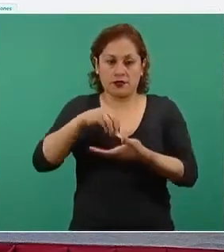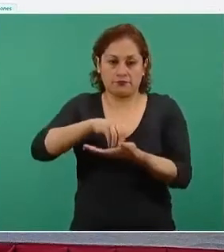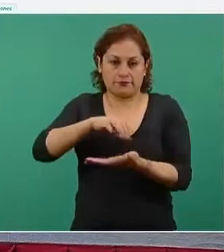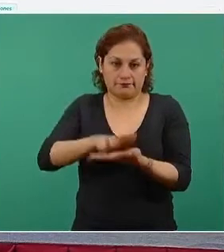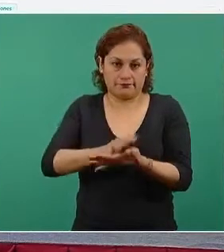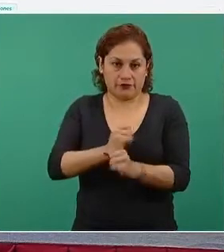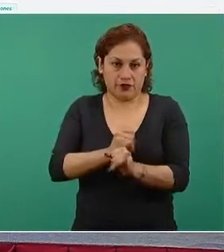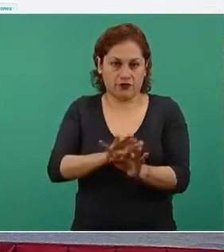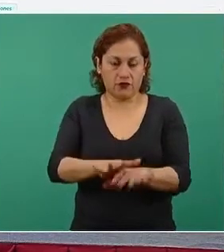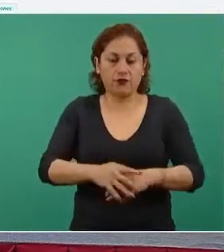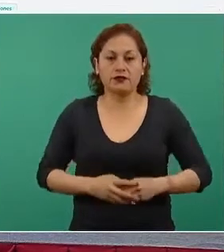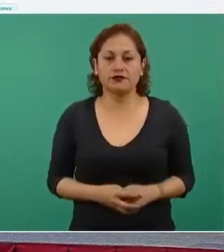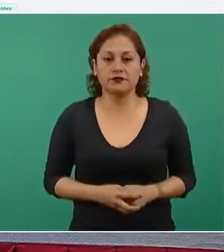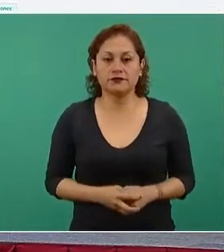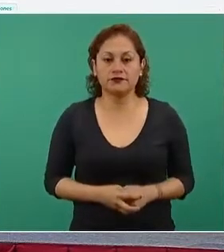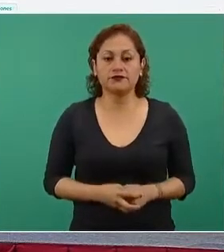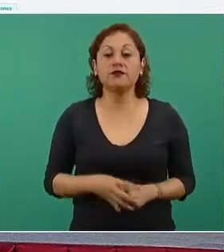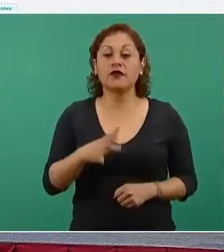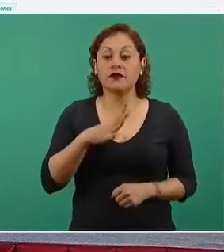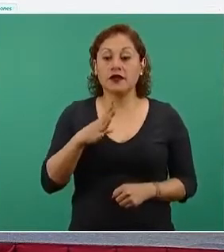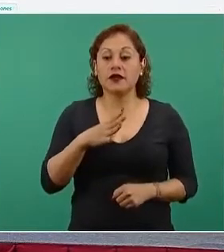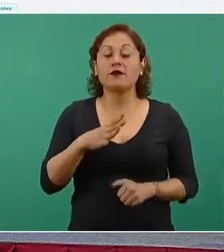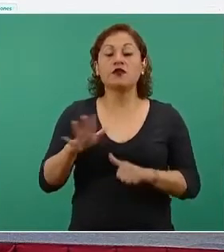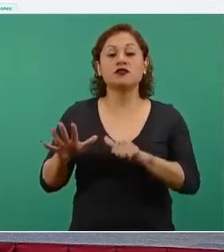y que tenemos ya